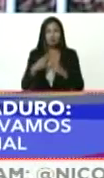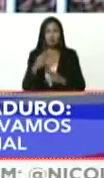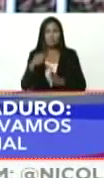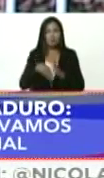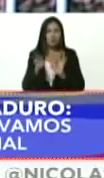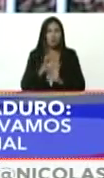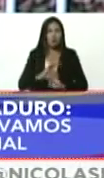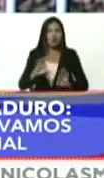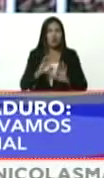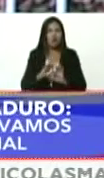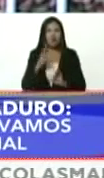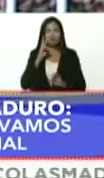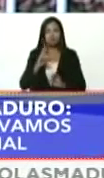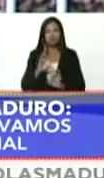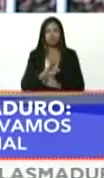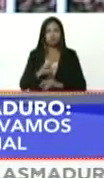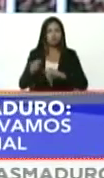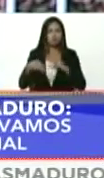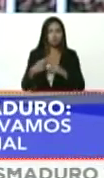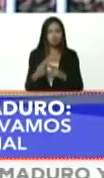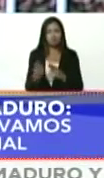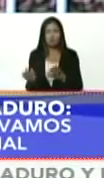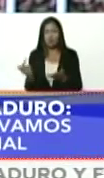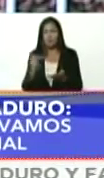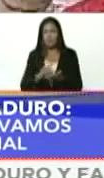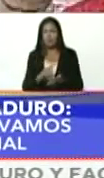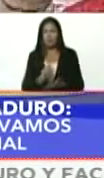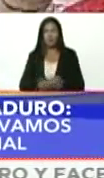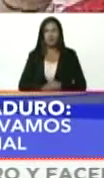ningún aspecto, no volverán.